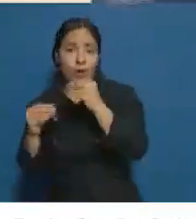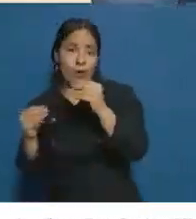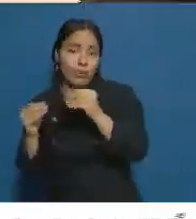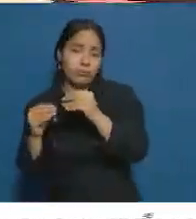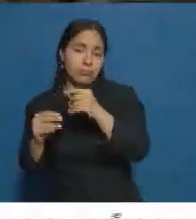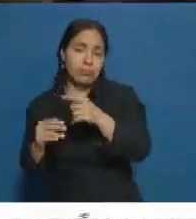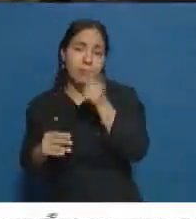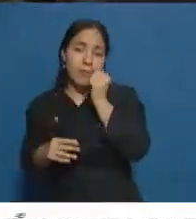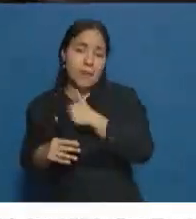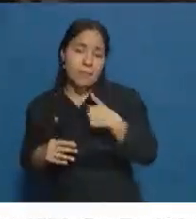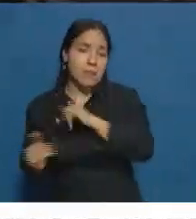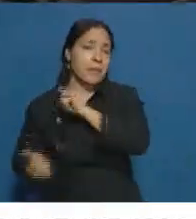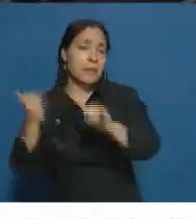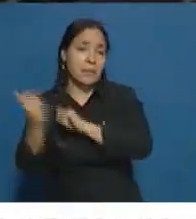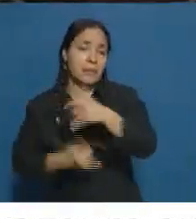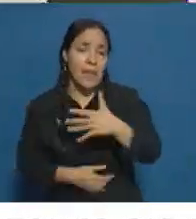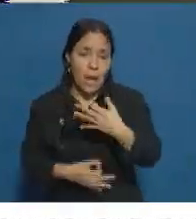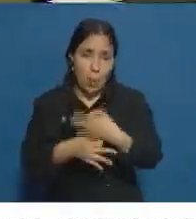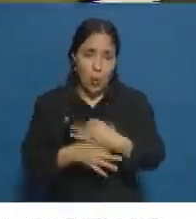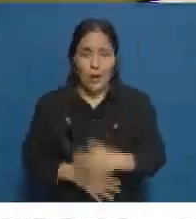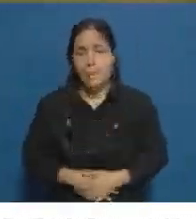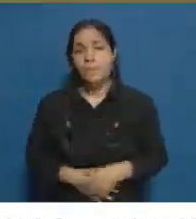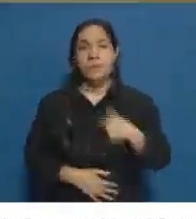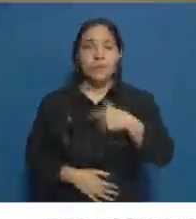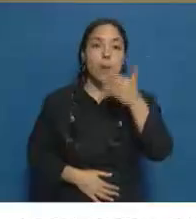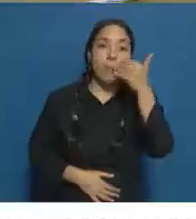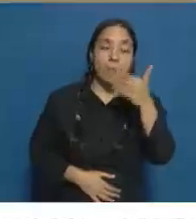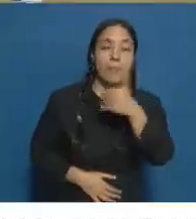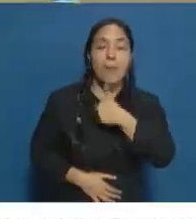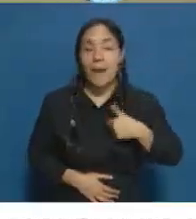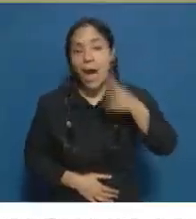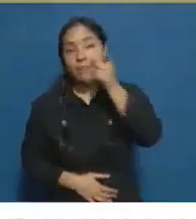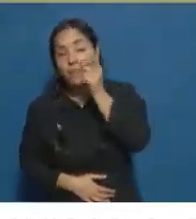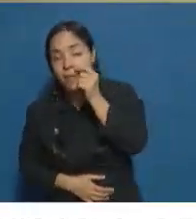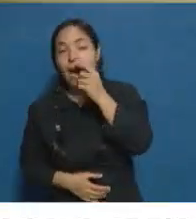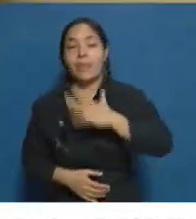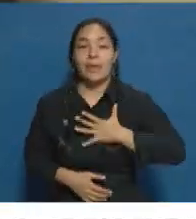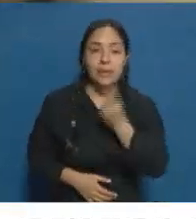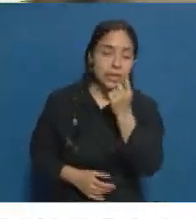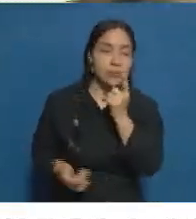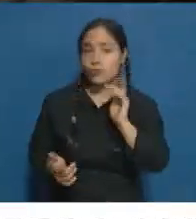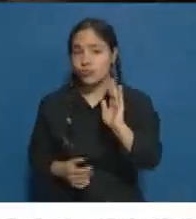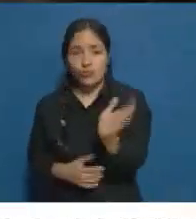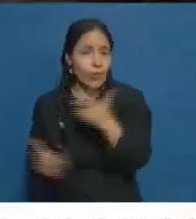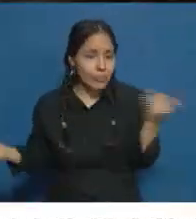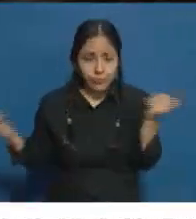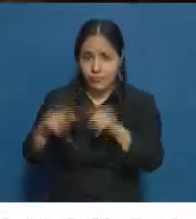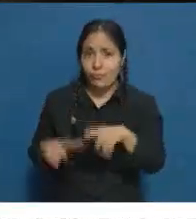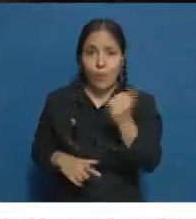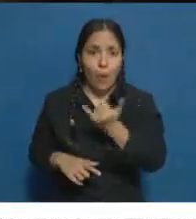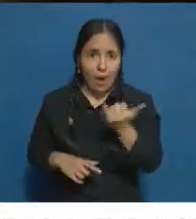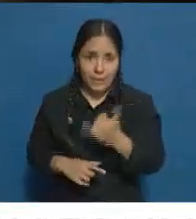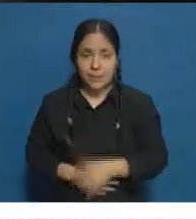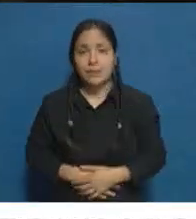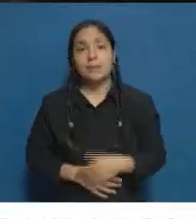tiempo. Por lo sucedido, padres, madres, directivos y miembros de la DOAIT se reunieron este jueves. Los padres